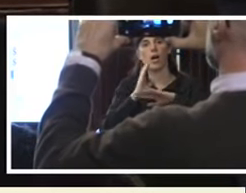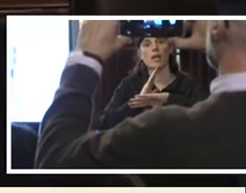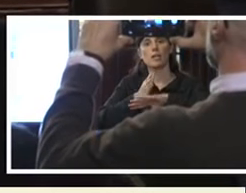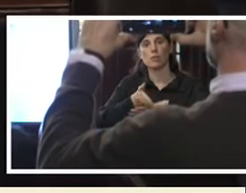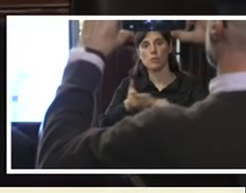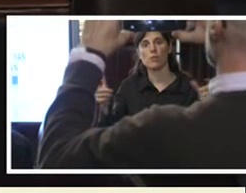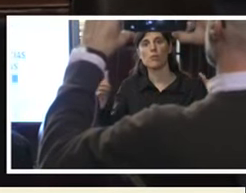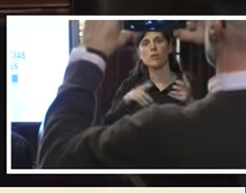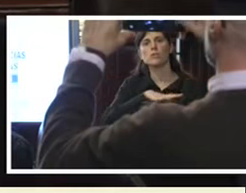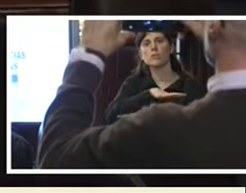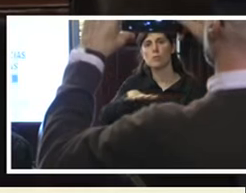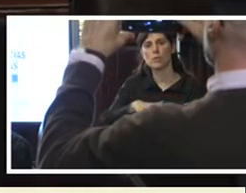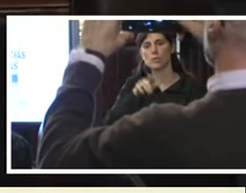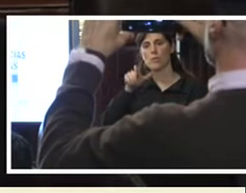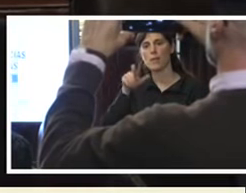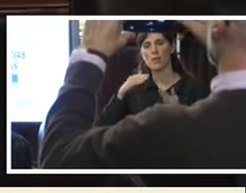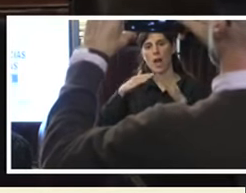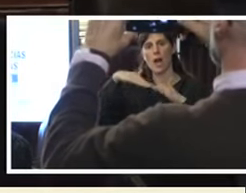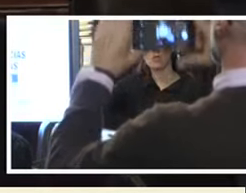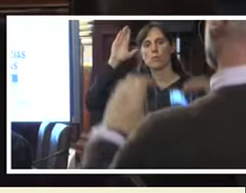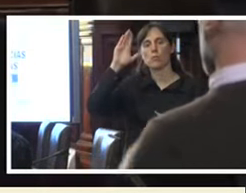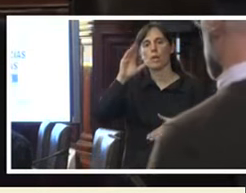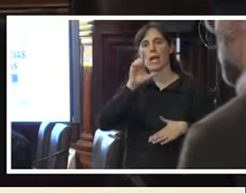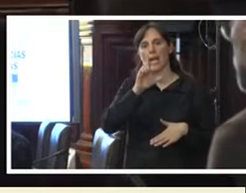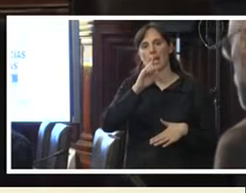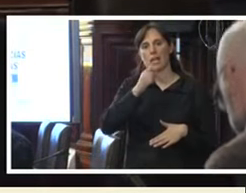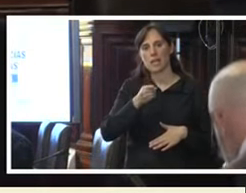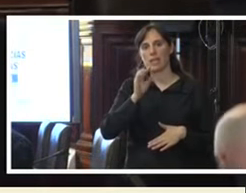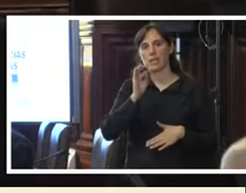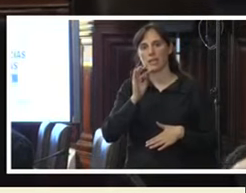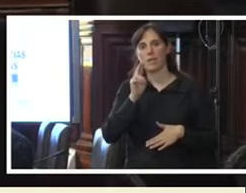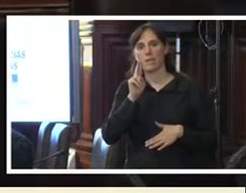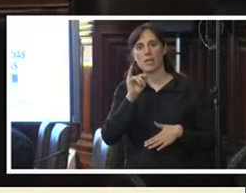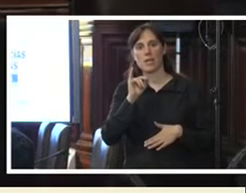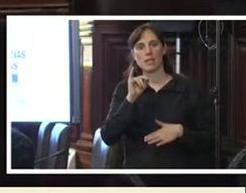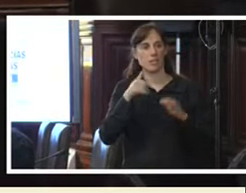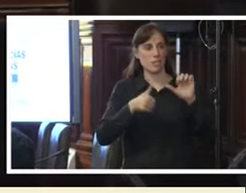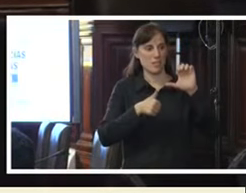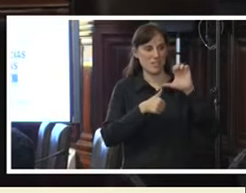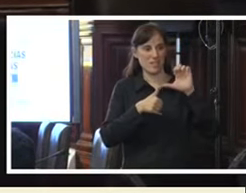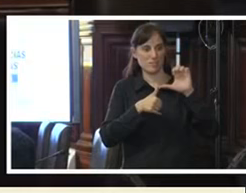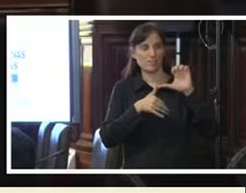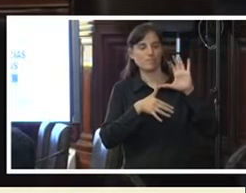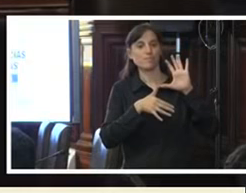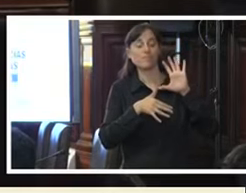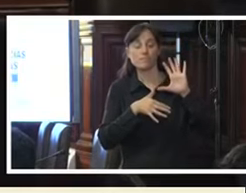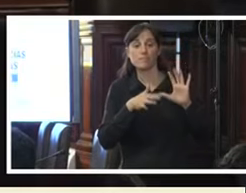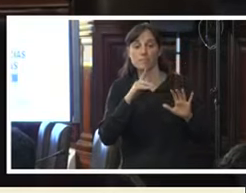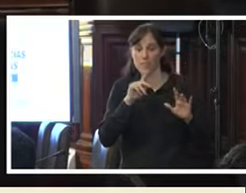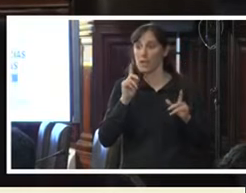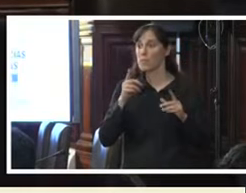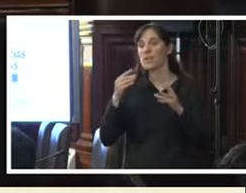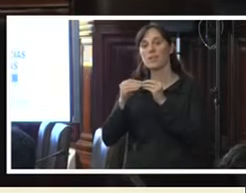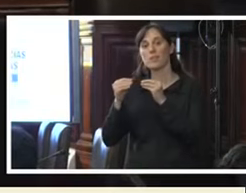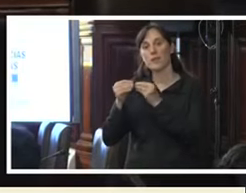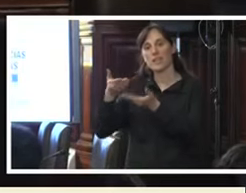situación de las personas adultas mayores lg en las américas no antes de presentarla mis compañeros y compañeras de